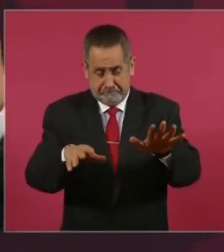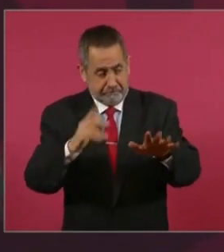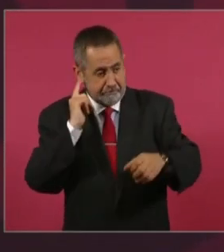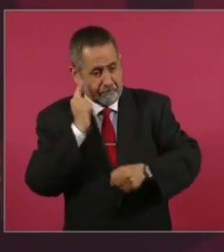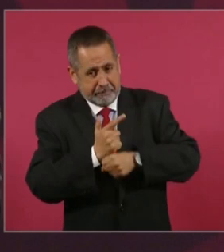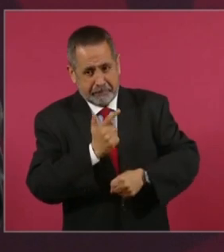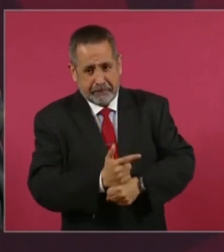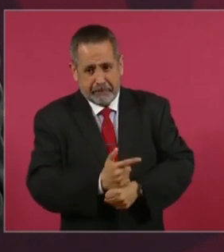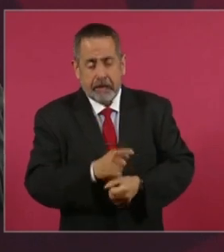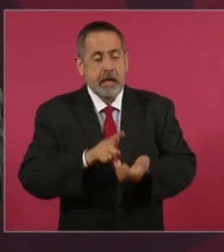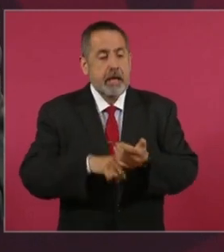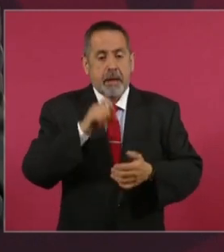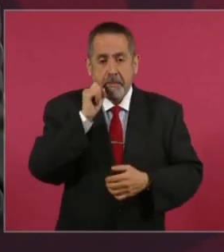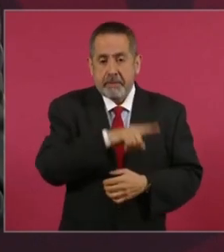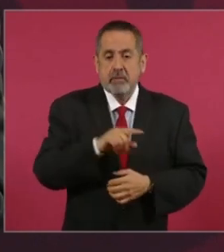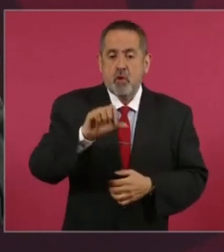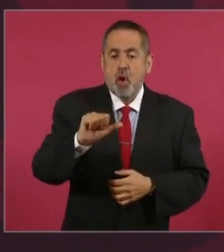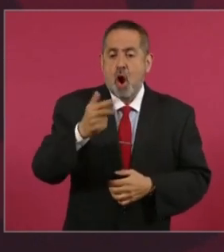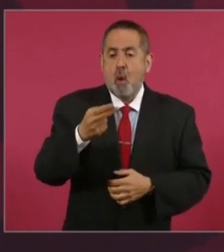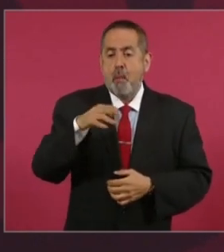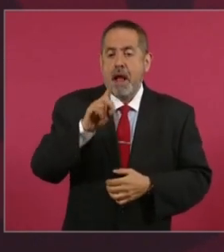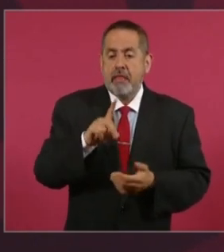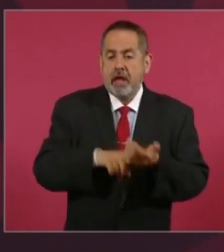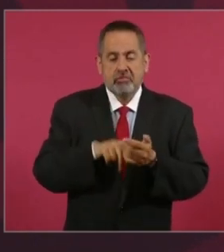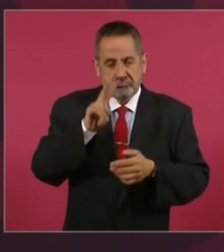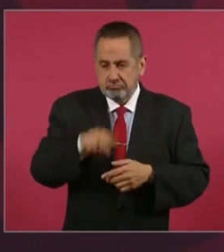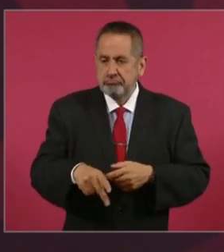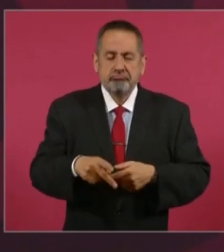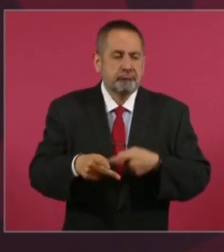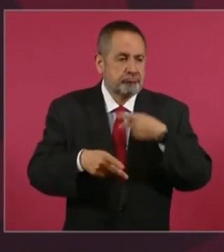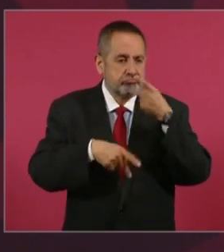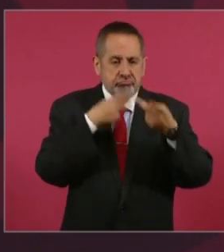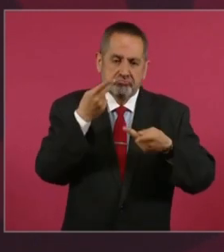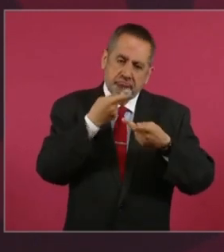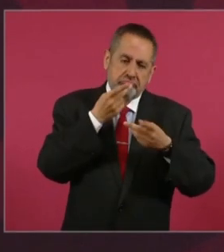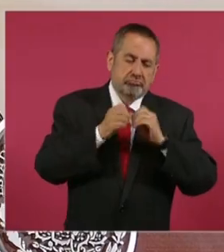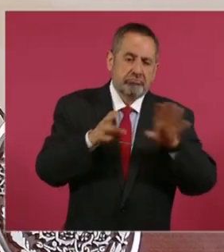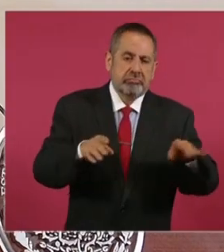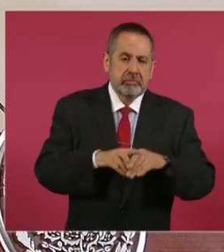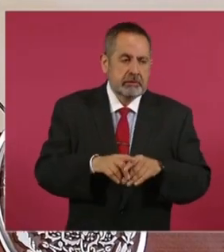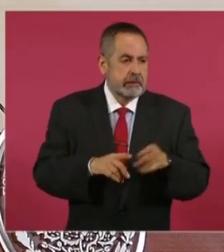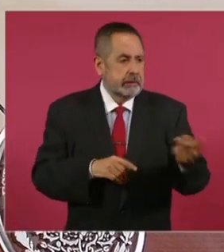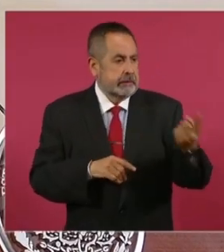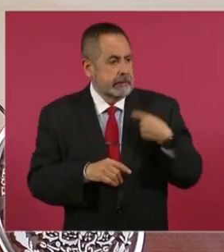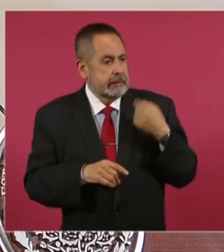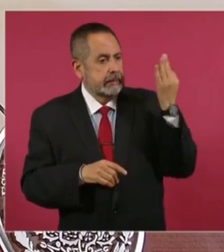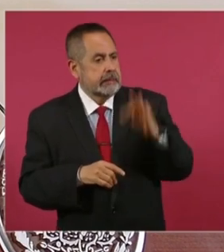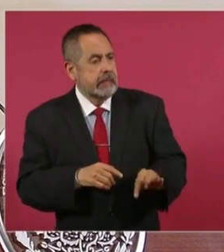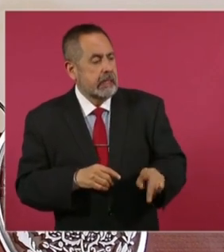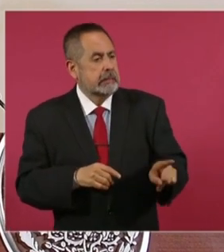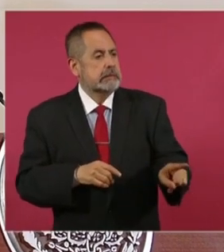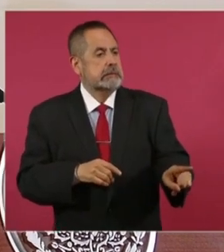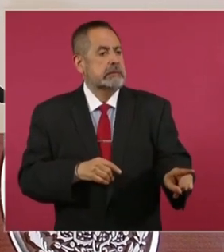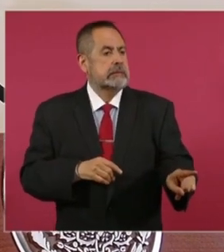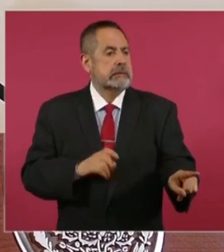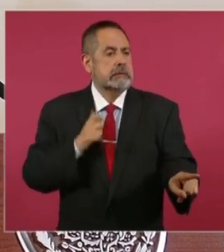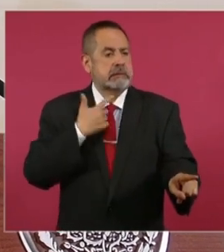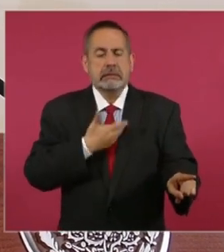porque el mismo Ahumada declara que lo habían traicionado Salinas y